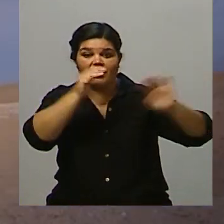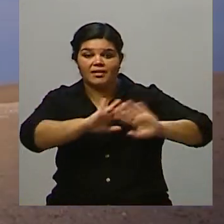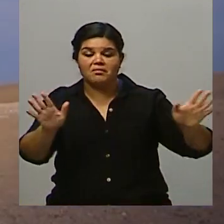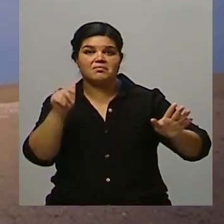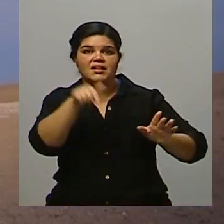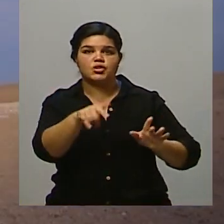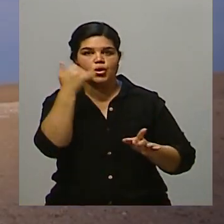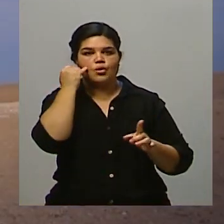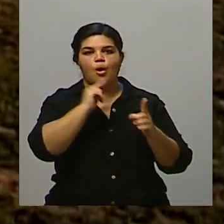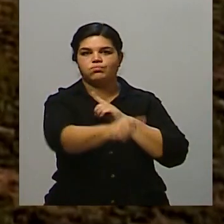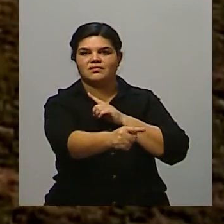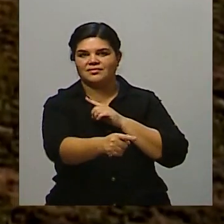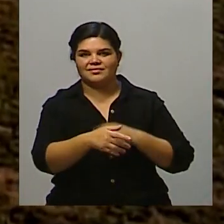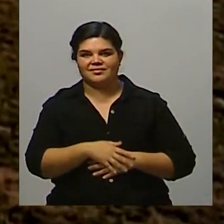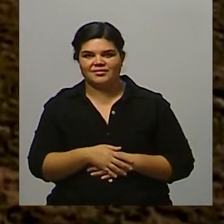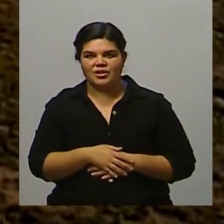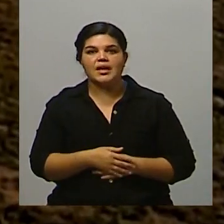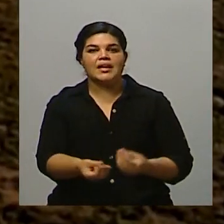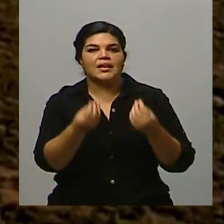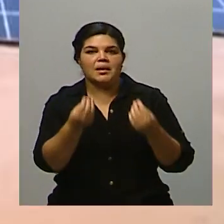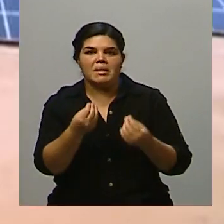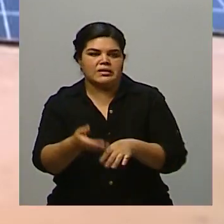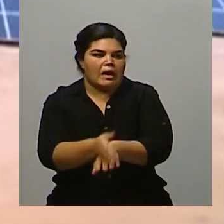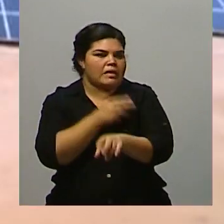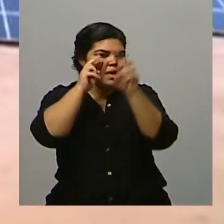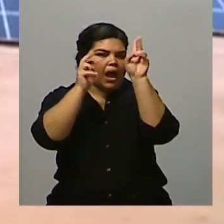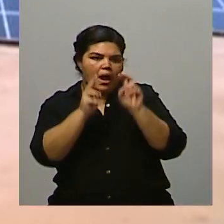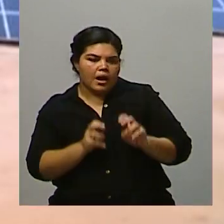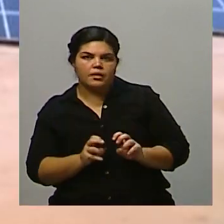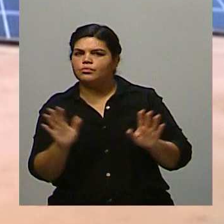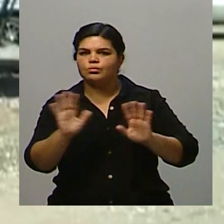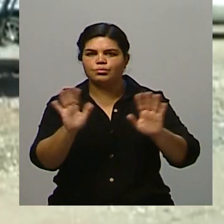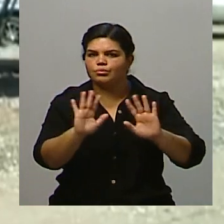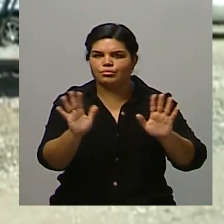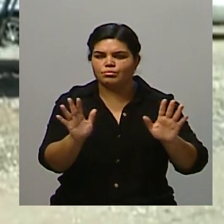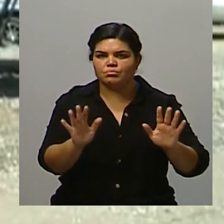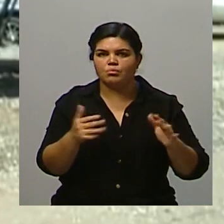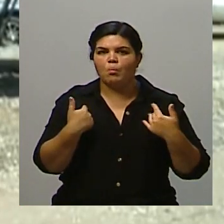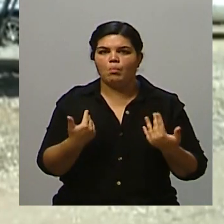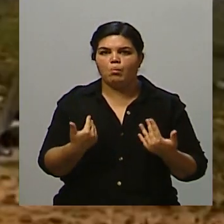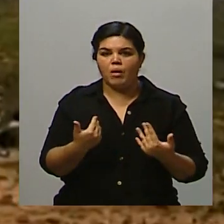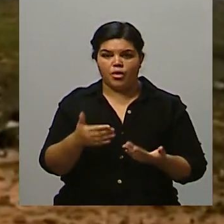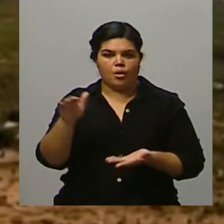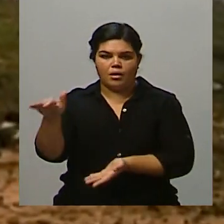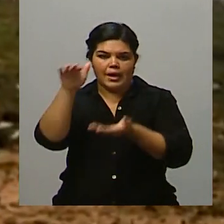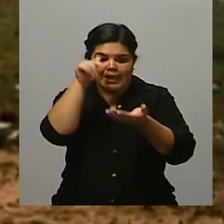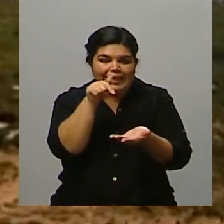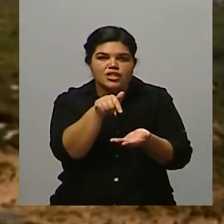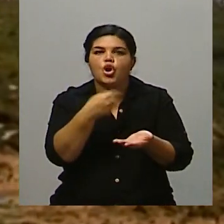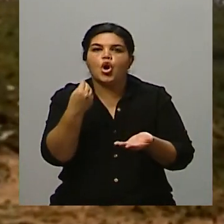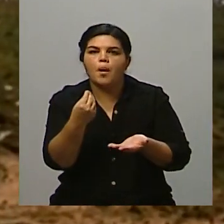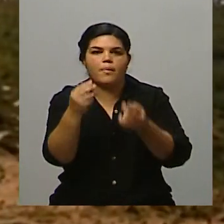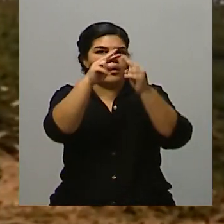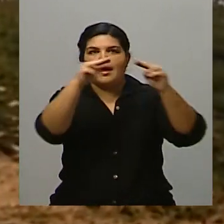oportunidad ese fondo. Claro. Entonces, no es que la plata que yo pondría acá la podría poner en otro lado, no, es acá. Por lo tanto,